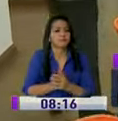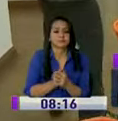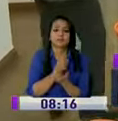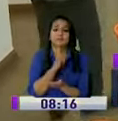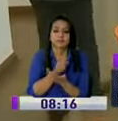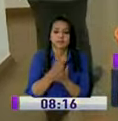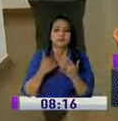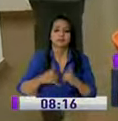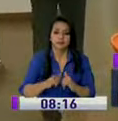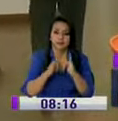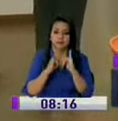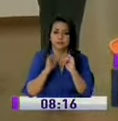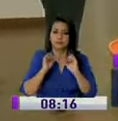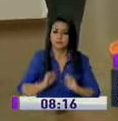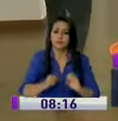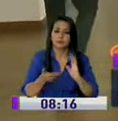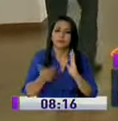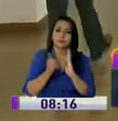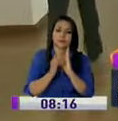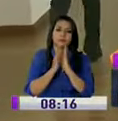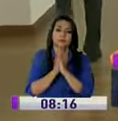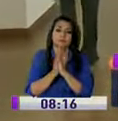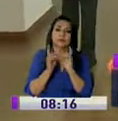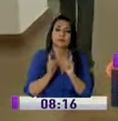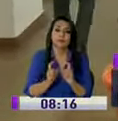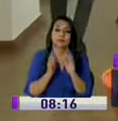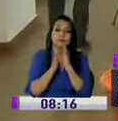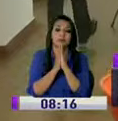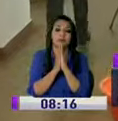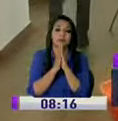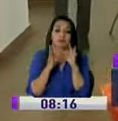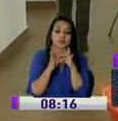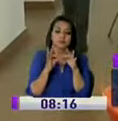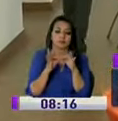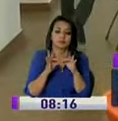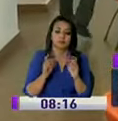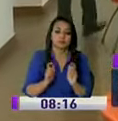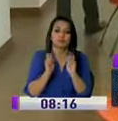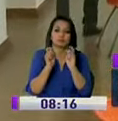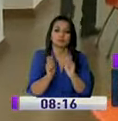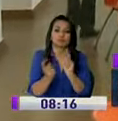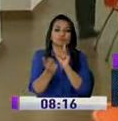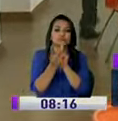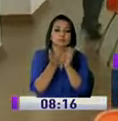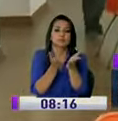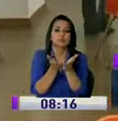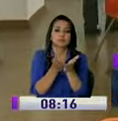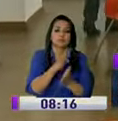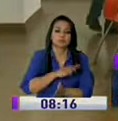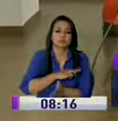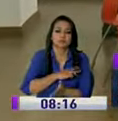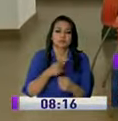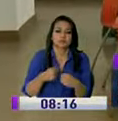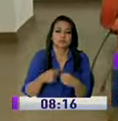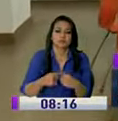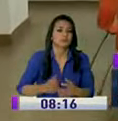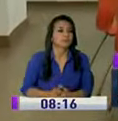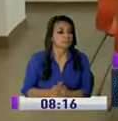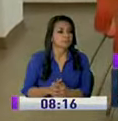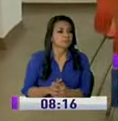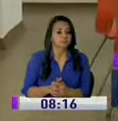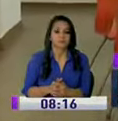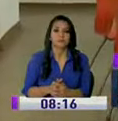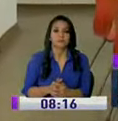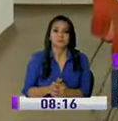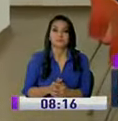duda puede volver a solicitar. En ese caso tiene que hacer una solicitud por escrito y entregar en los balcones de servicios del municipio. Hay que recalcar